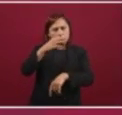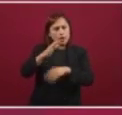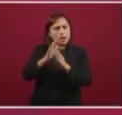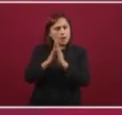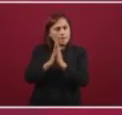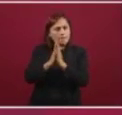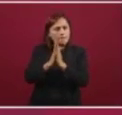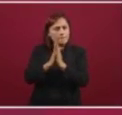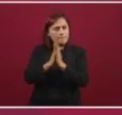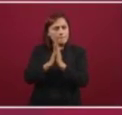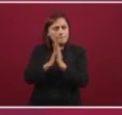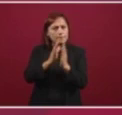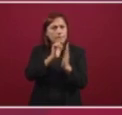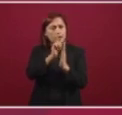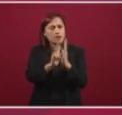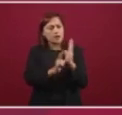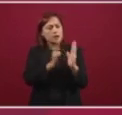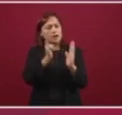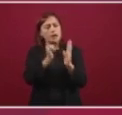a lo que